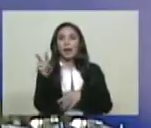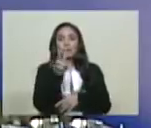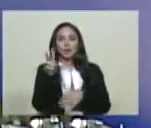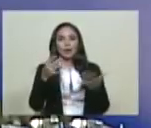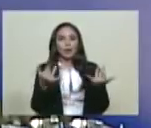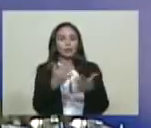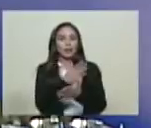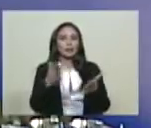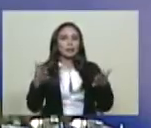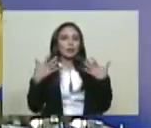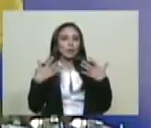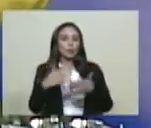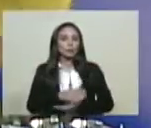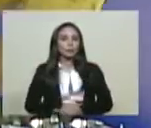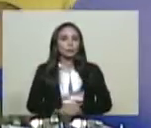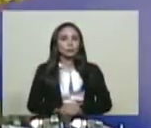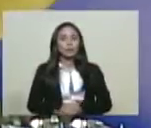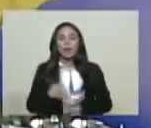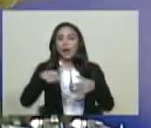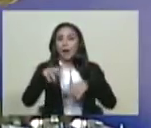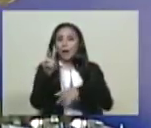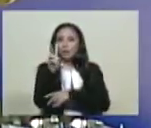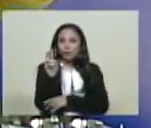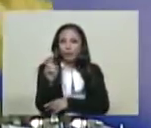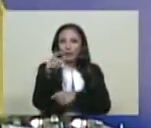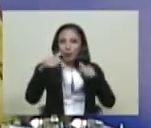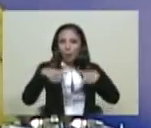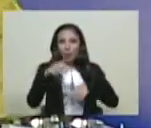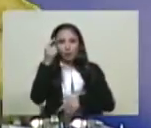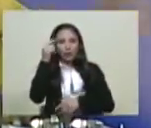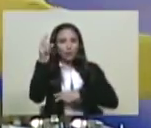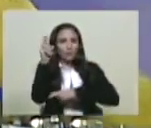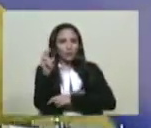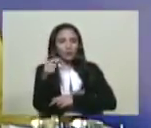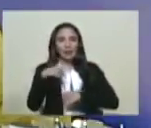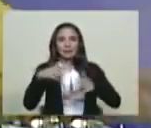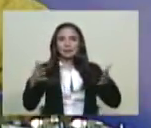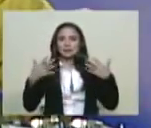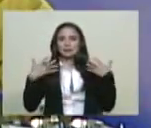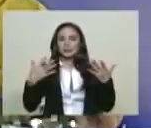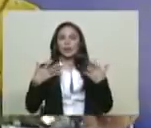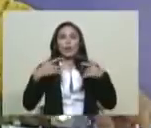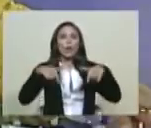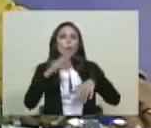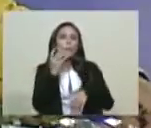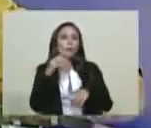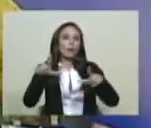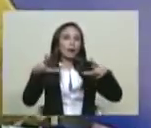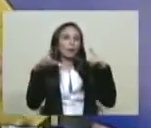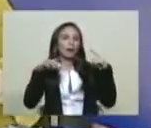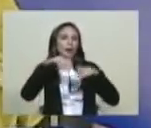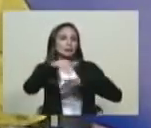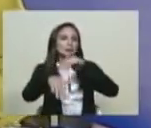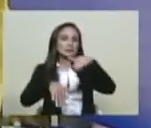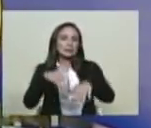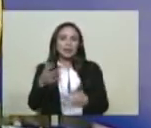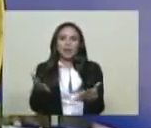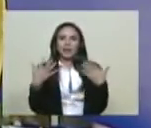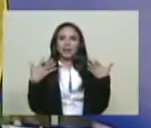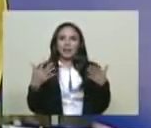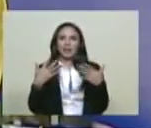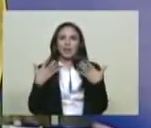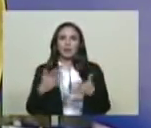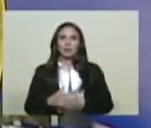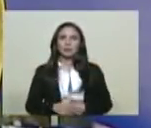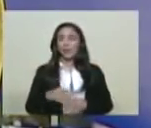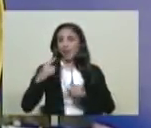caribeño, viernes. Imagínense ustedes un viernes a esta hora en La Guaira. Ah, Silvia, ¿qué vamos